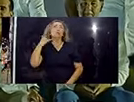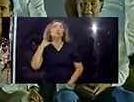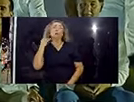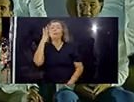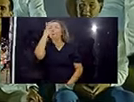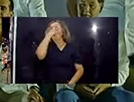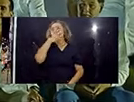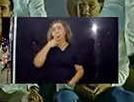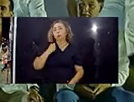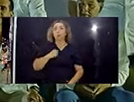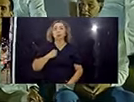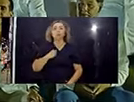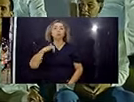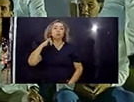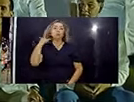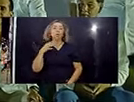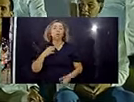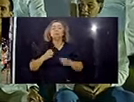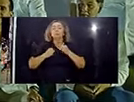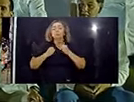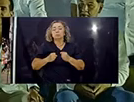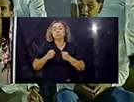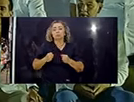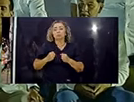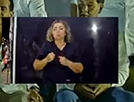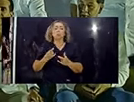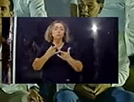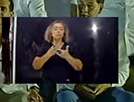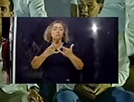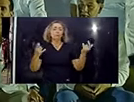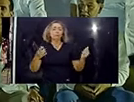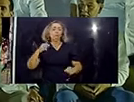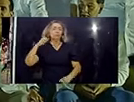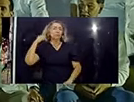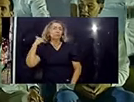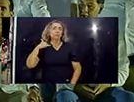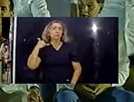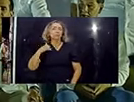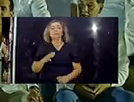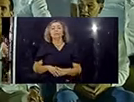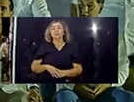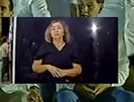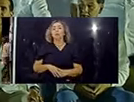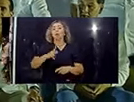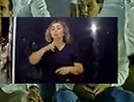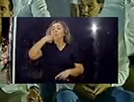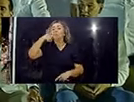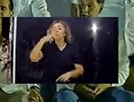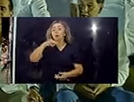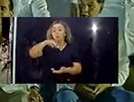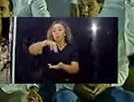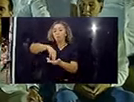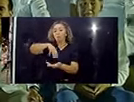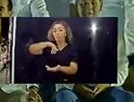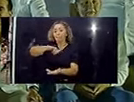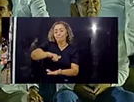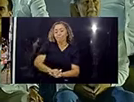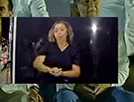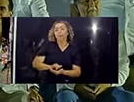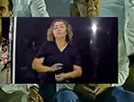la historia de Yucatán de la lengua maya de los sitios